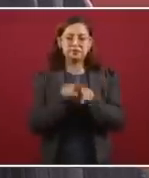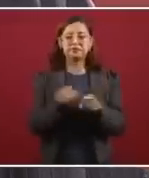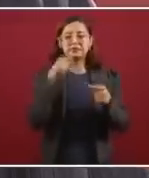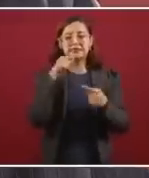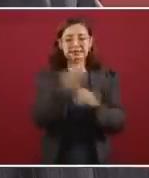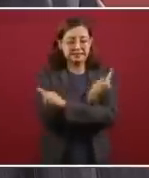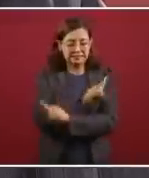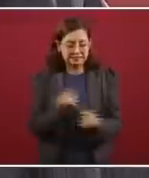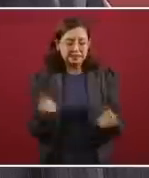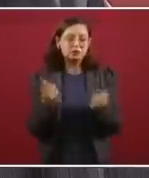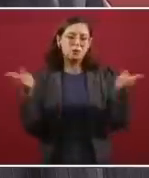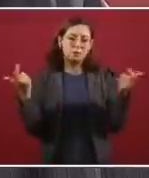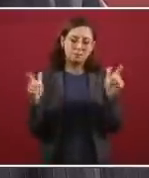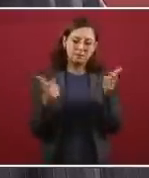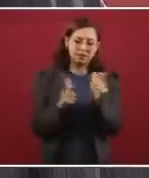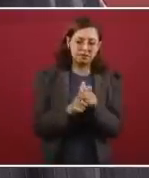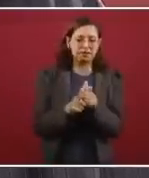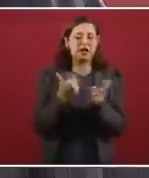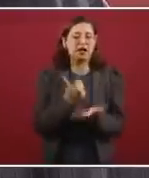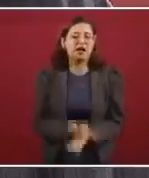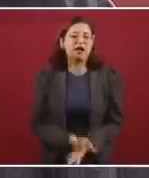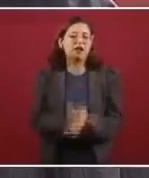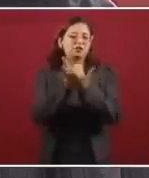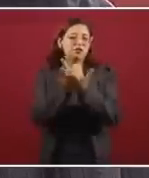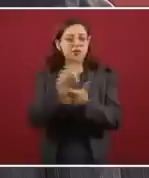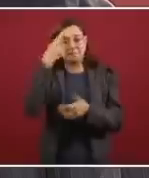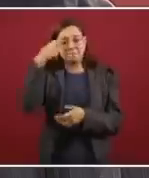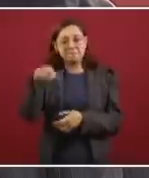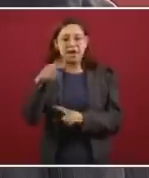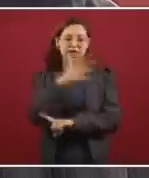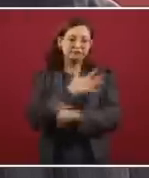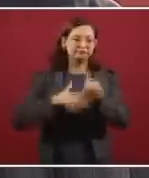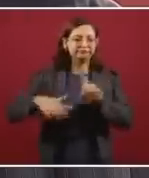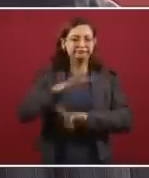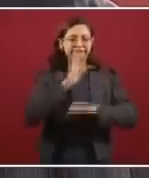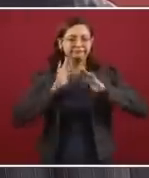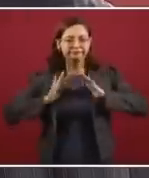niños. Todo esto ayuda mucho y